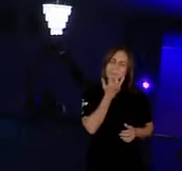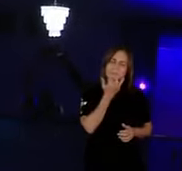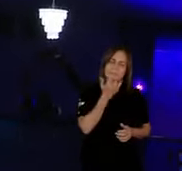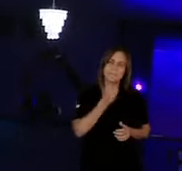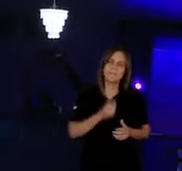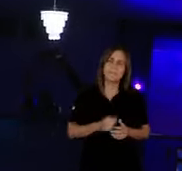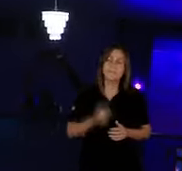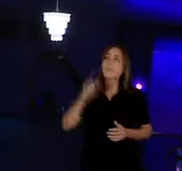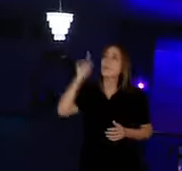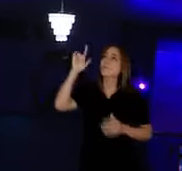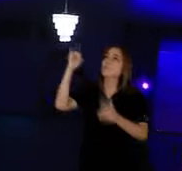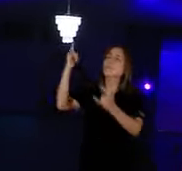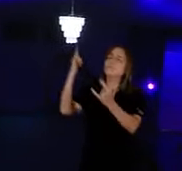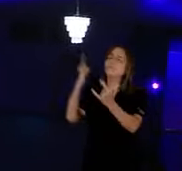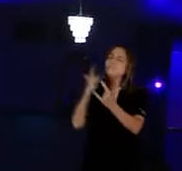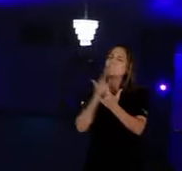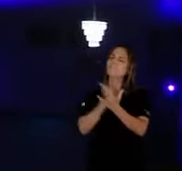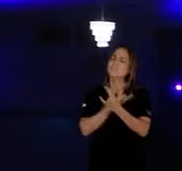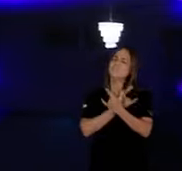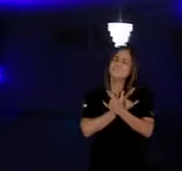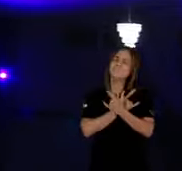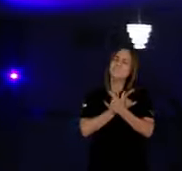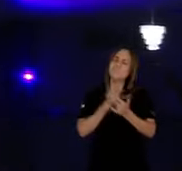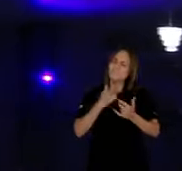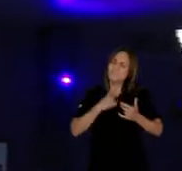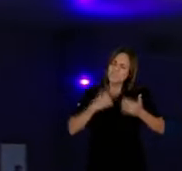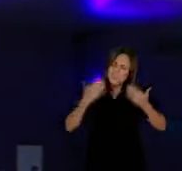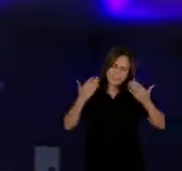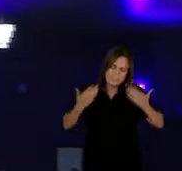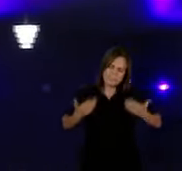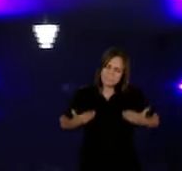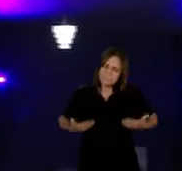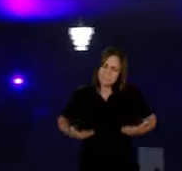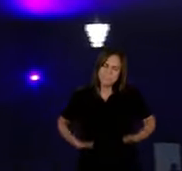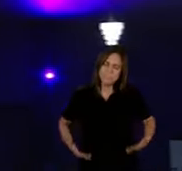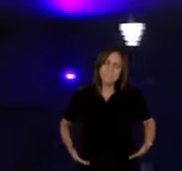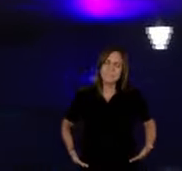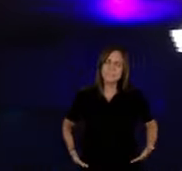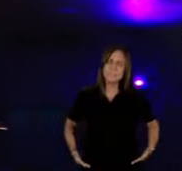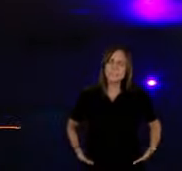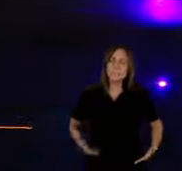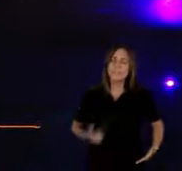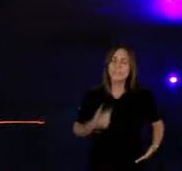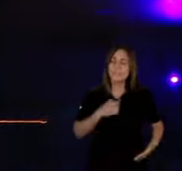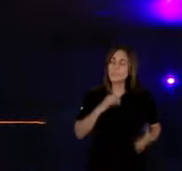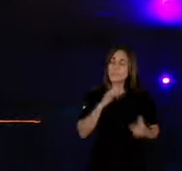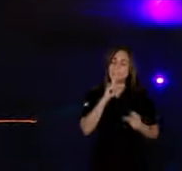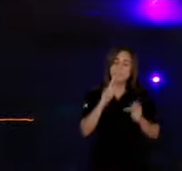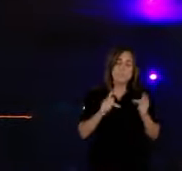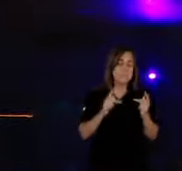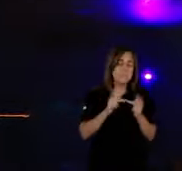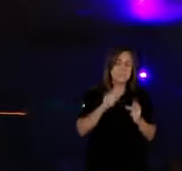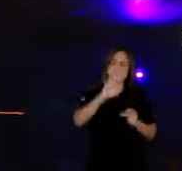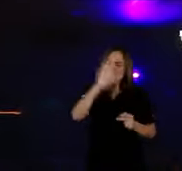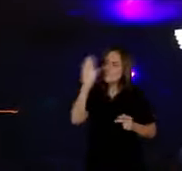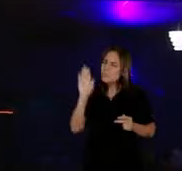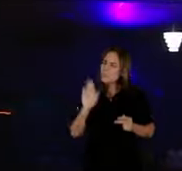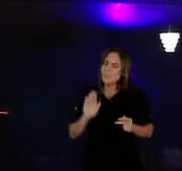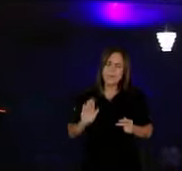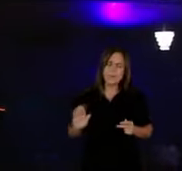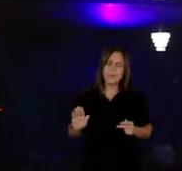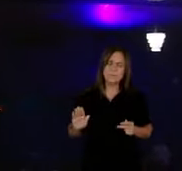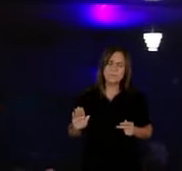Tú me amas como soy. Yo perfecta nunca fui ni lo